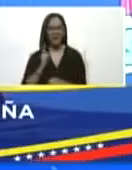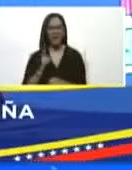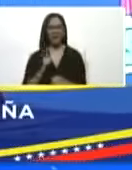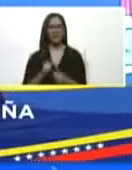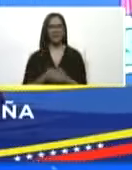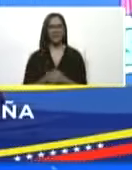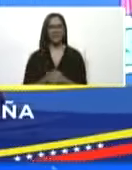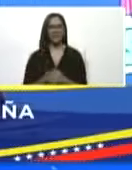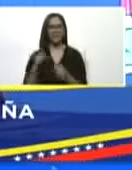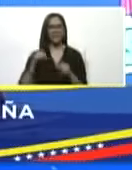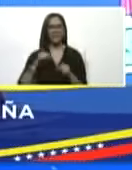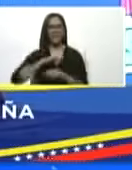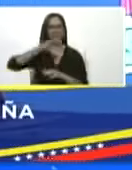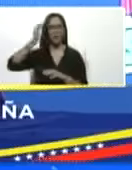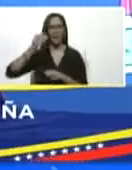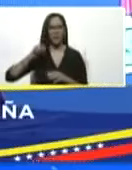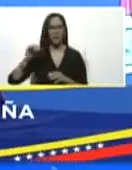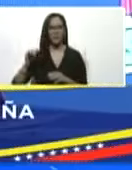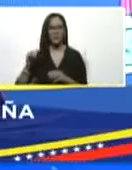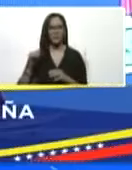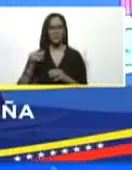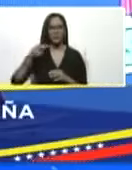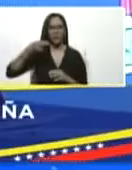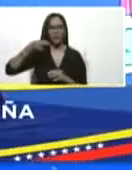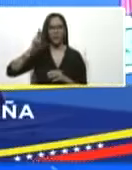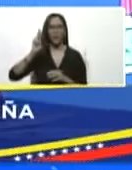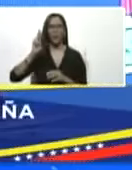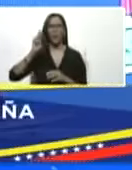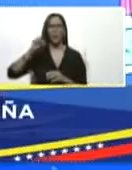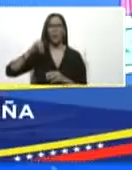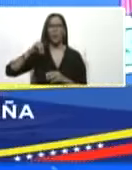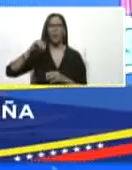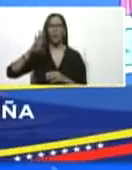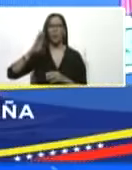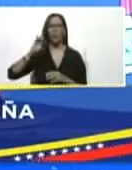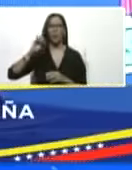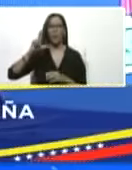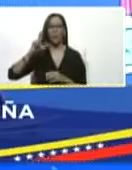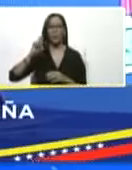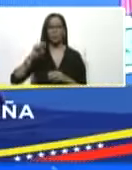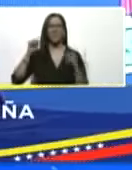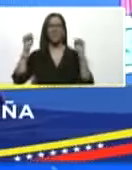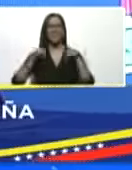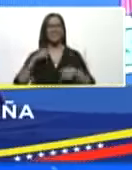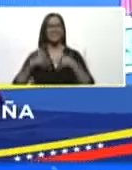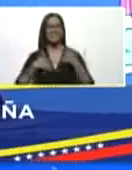Inclusive en este pico, Humboldt. Inclusive aquí se siente el calor